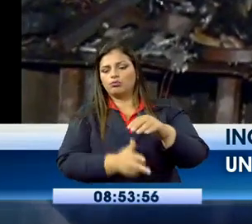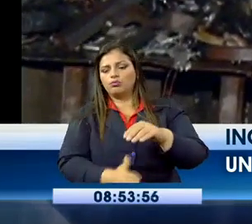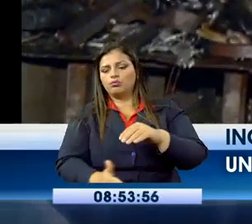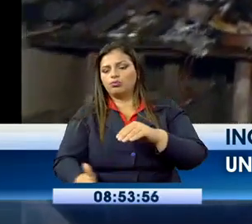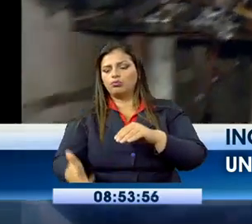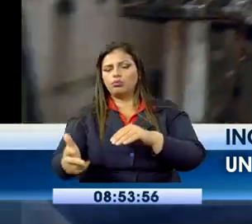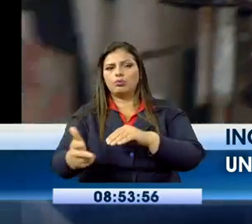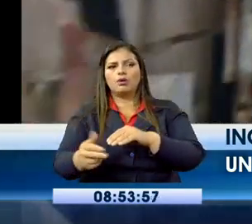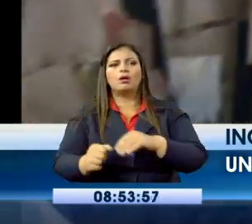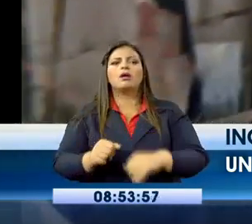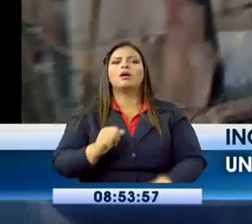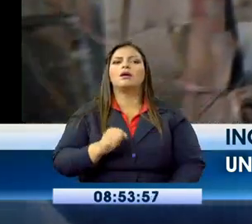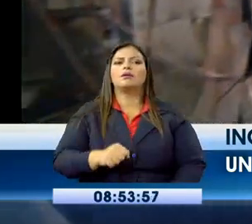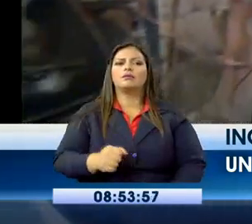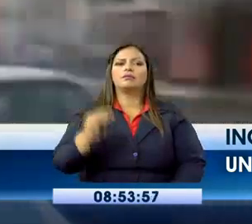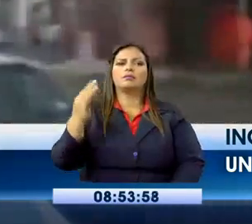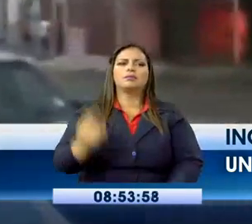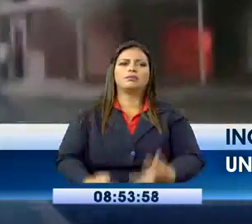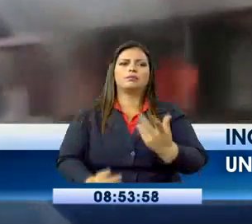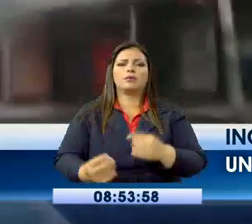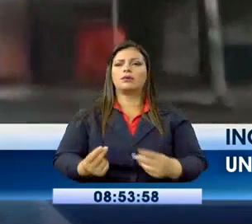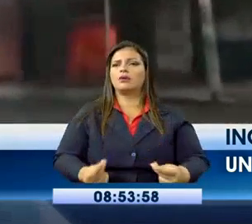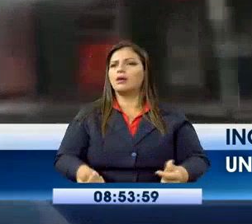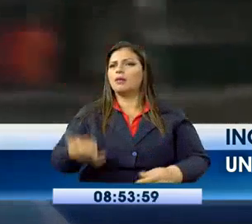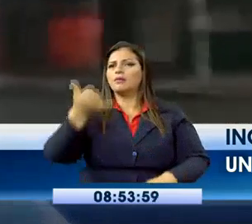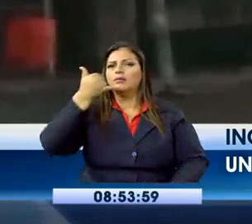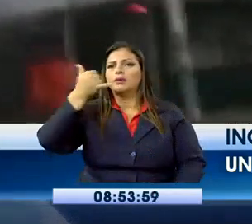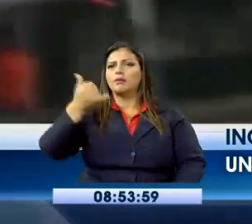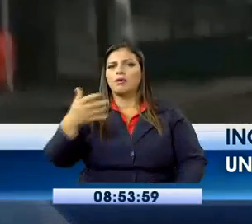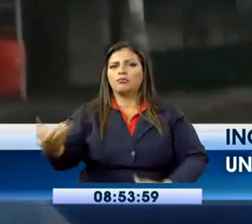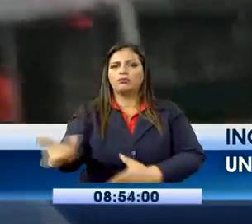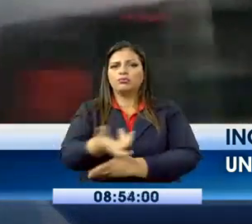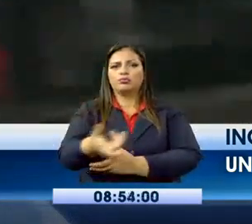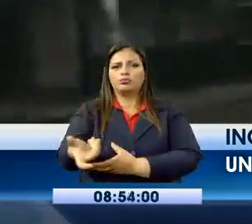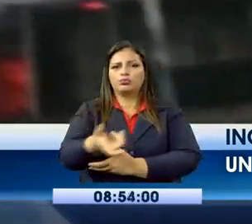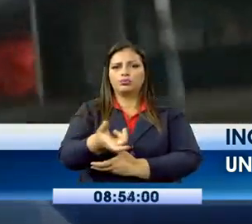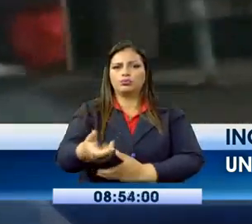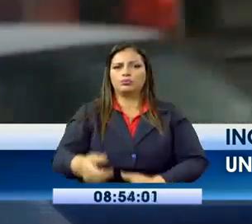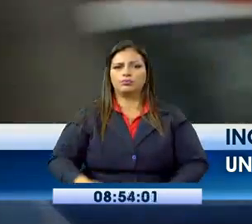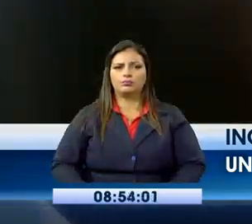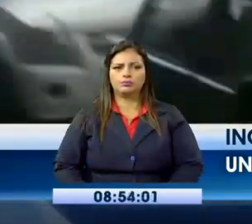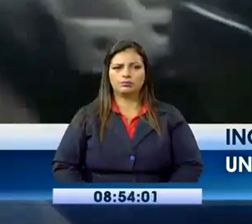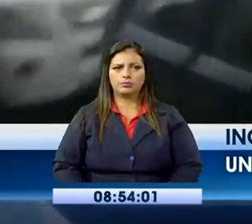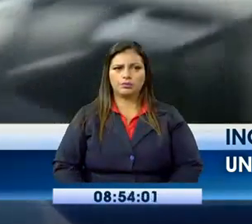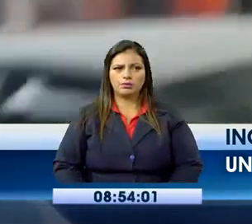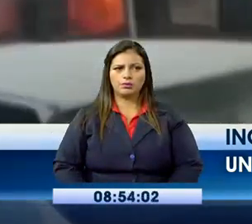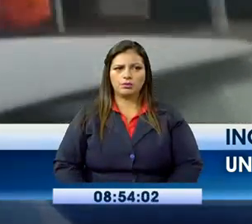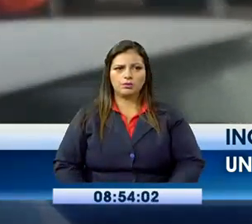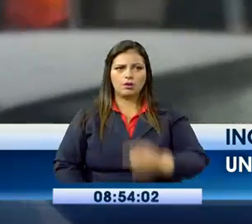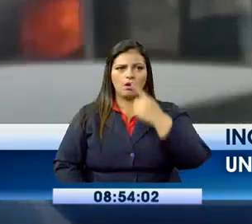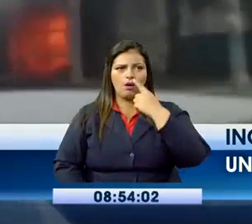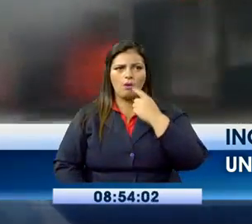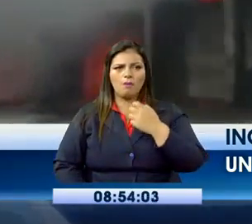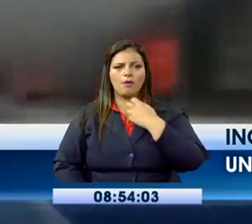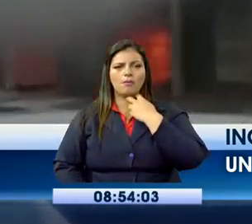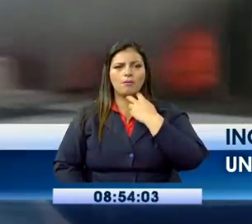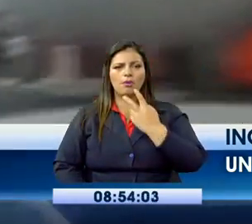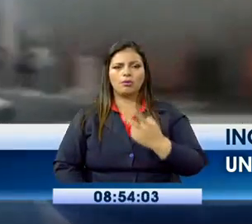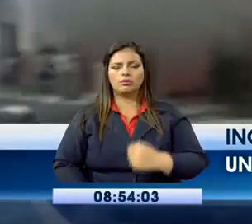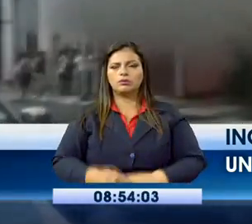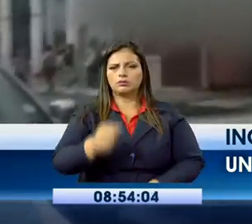moradores del sitio llamaron a los bomberos. Humo, humo, porque por el plástico lo que sale es humo